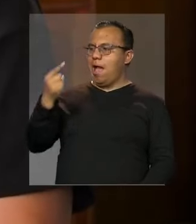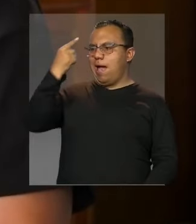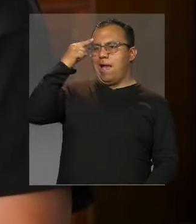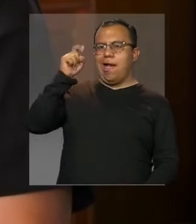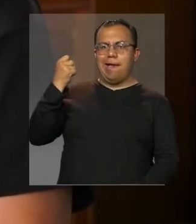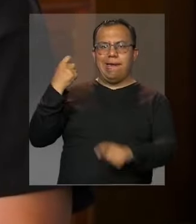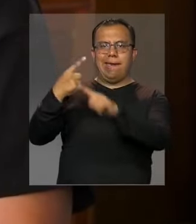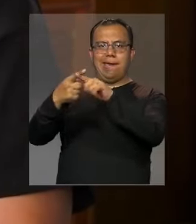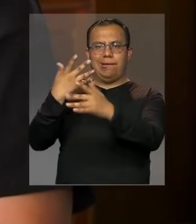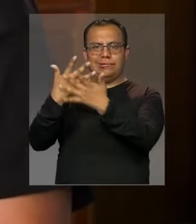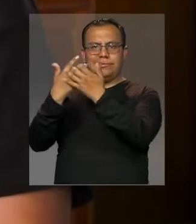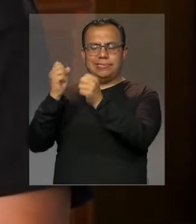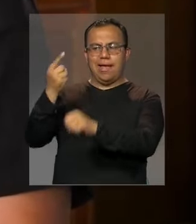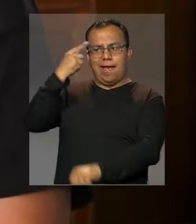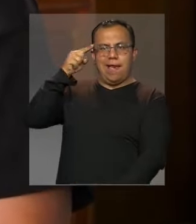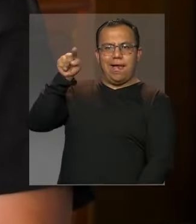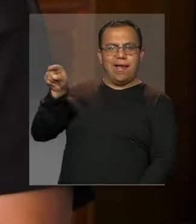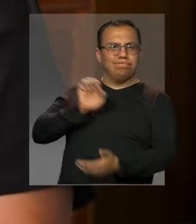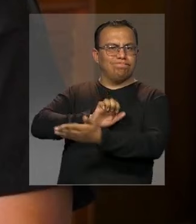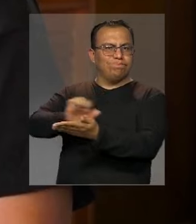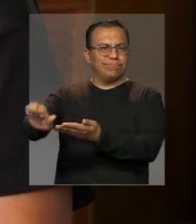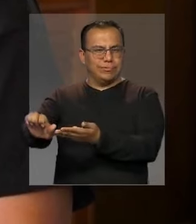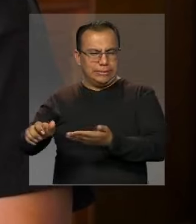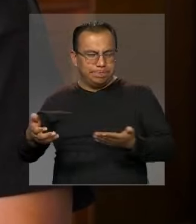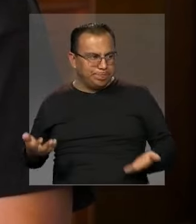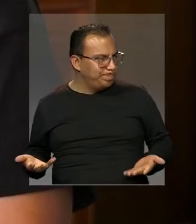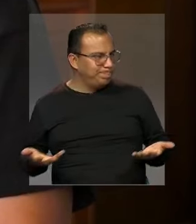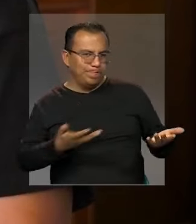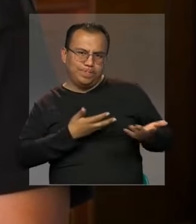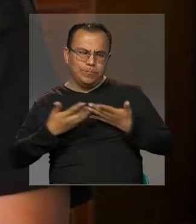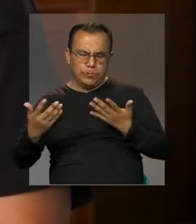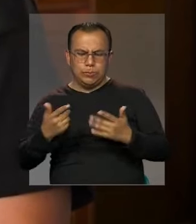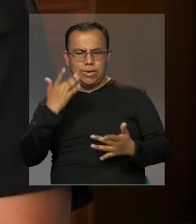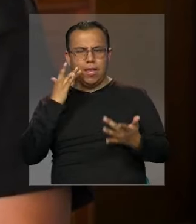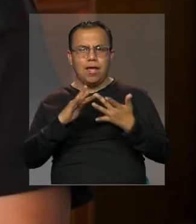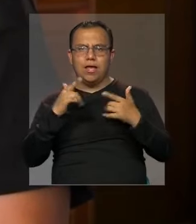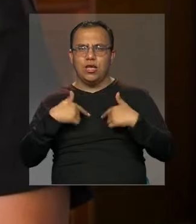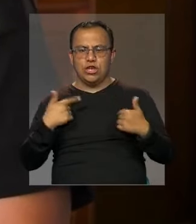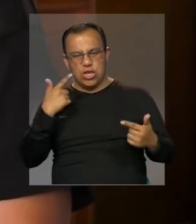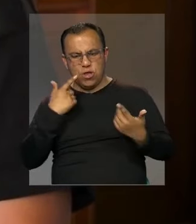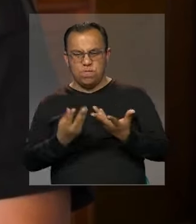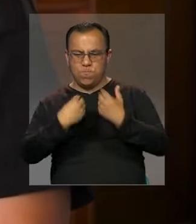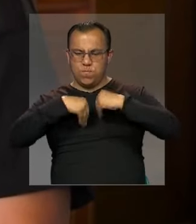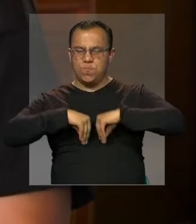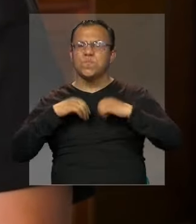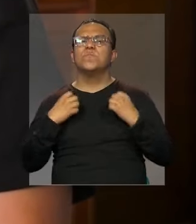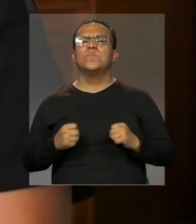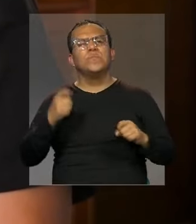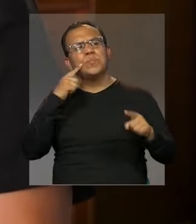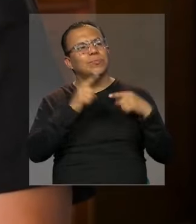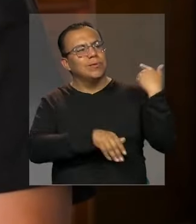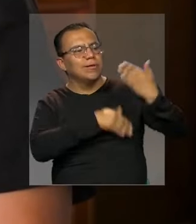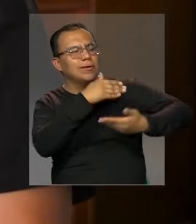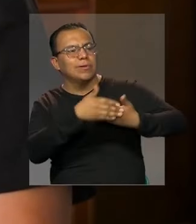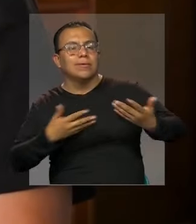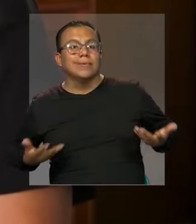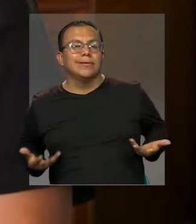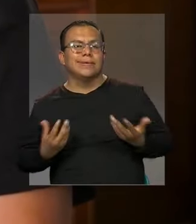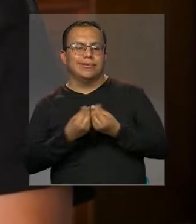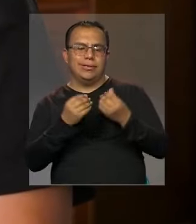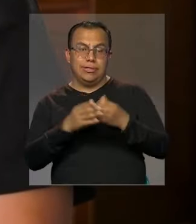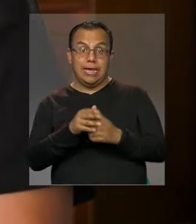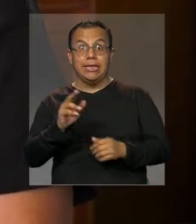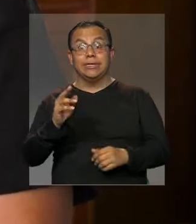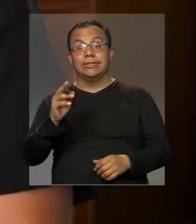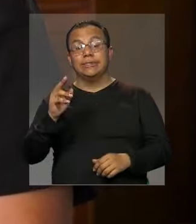estuviste privado de la libertad, te rechazan. Entonces ahí es donde tomo yo como ese empoderamiento y con una de mis